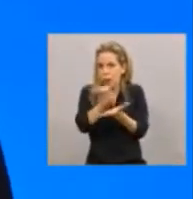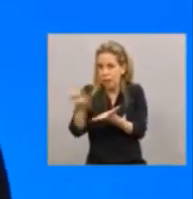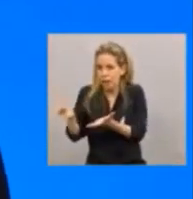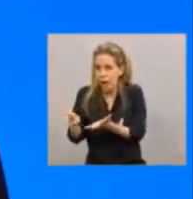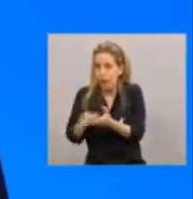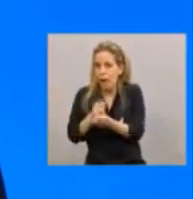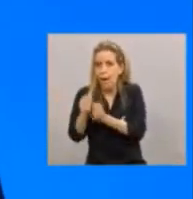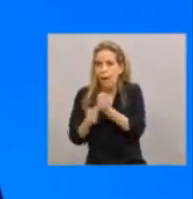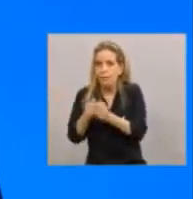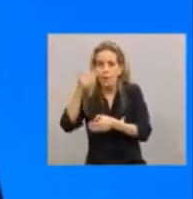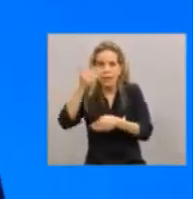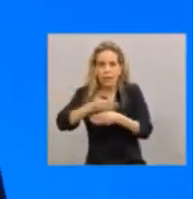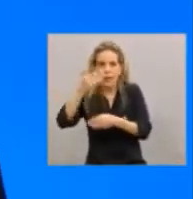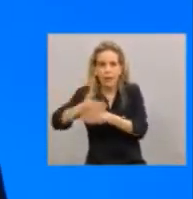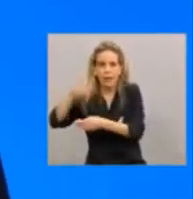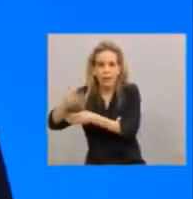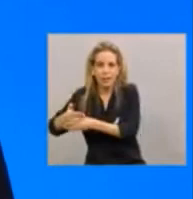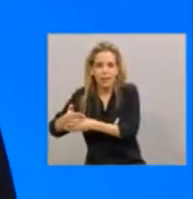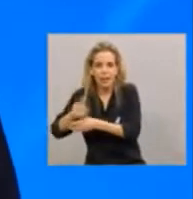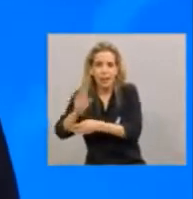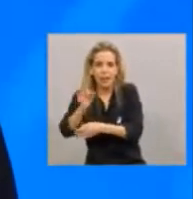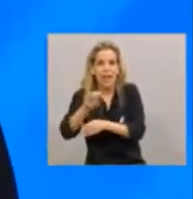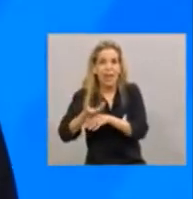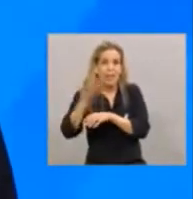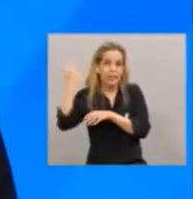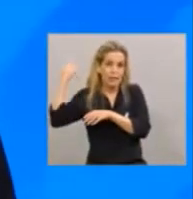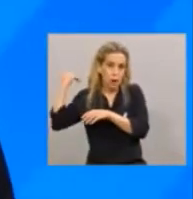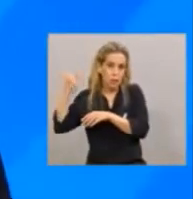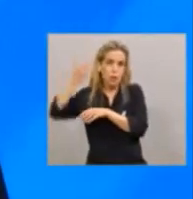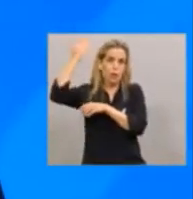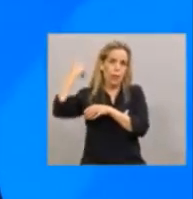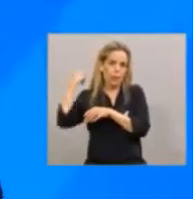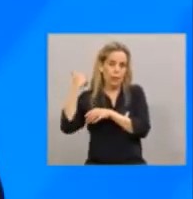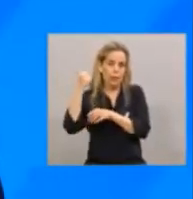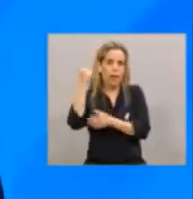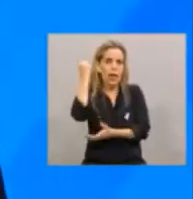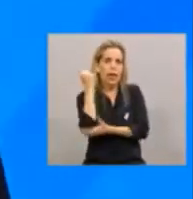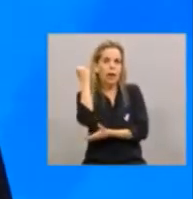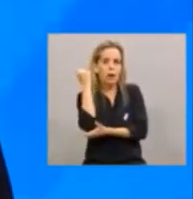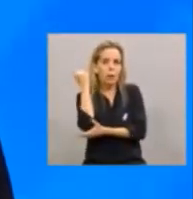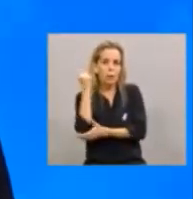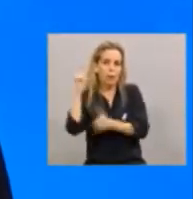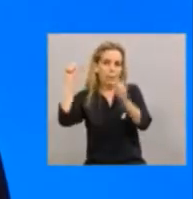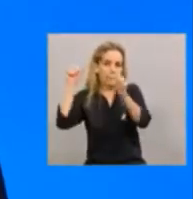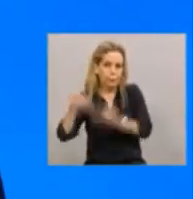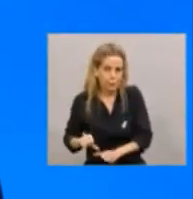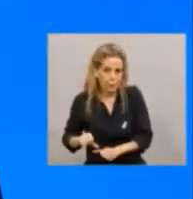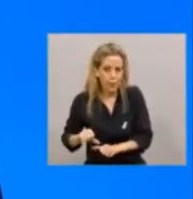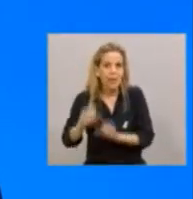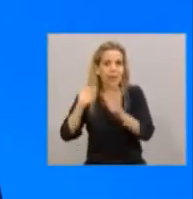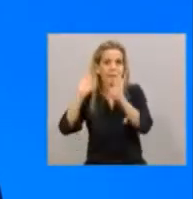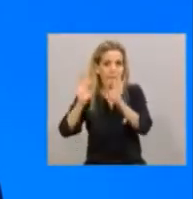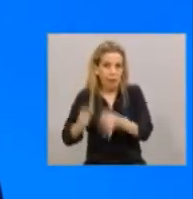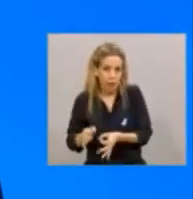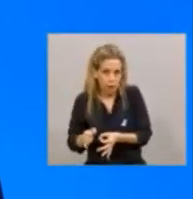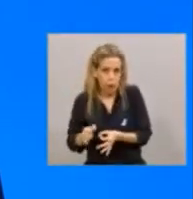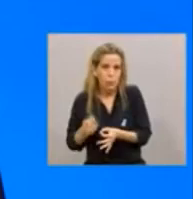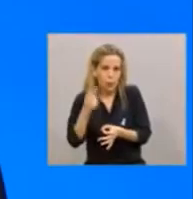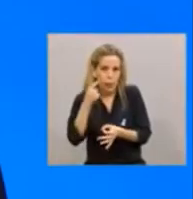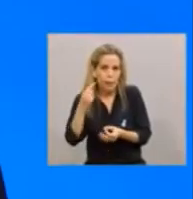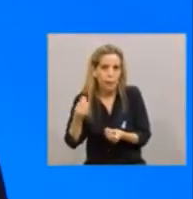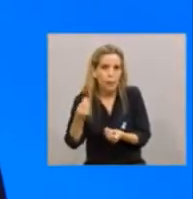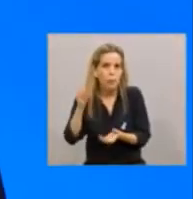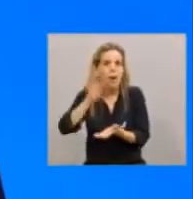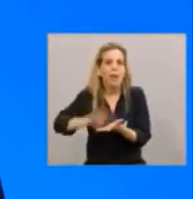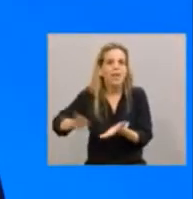porque la economía no se ha movido y porque además teníamos que enfrentar una enorme deuda que